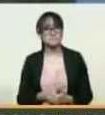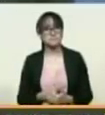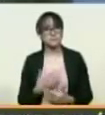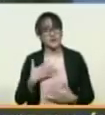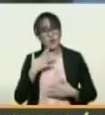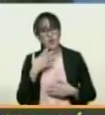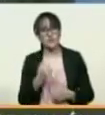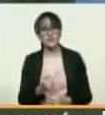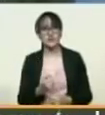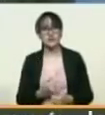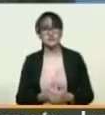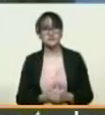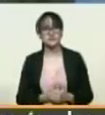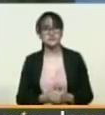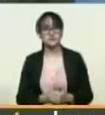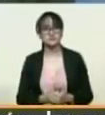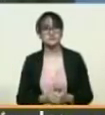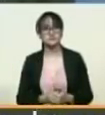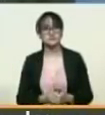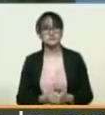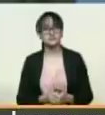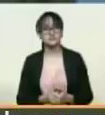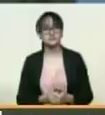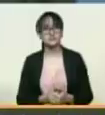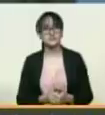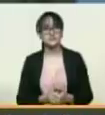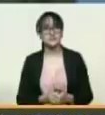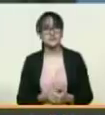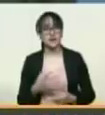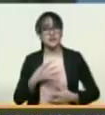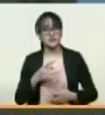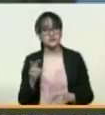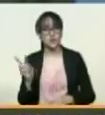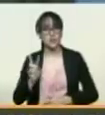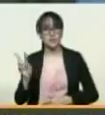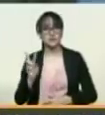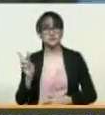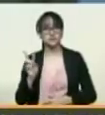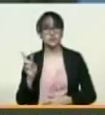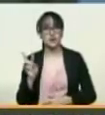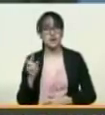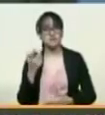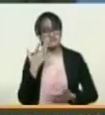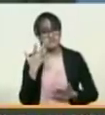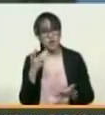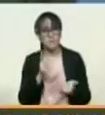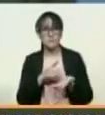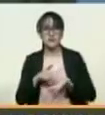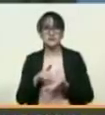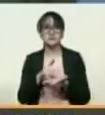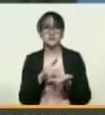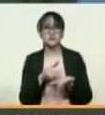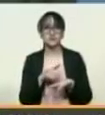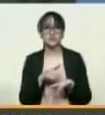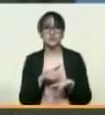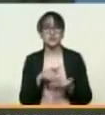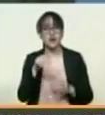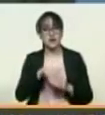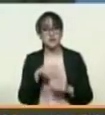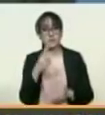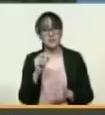además, que cuando los interesados en Venezuela vean la participación que habrá en las elecciones el 20 de